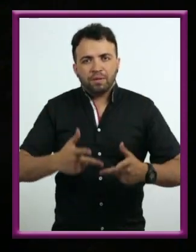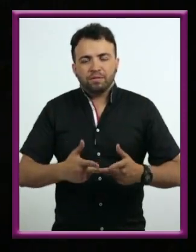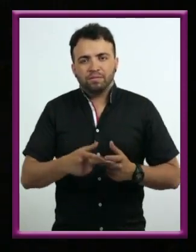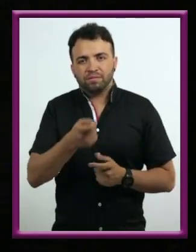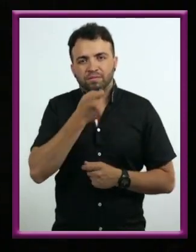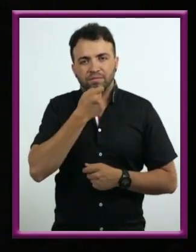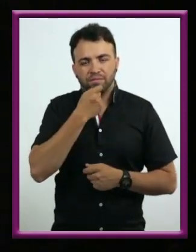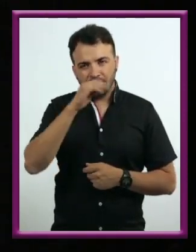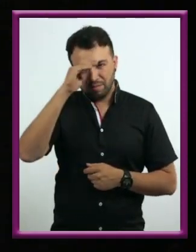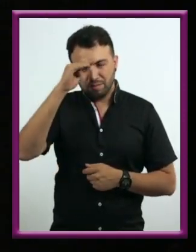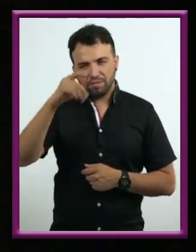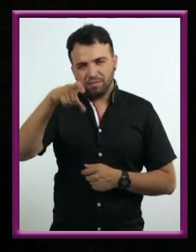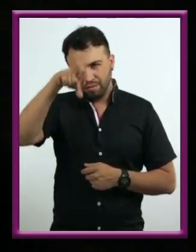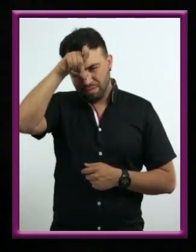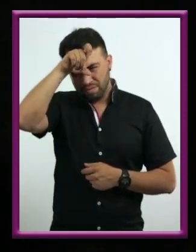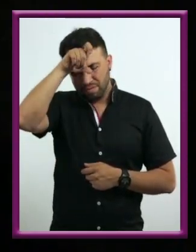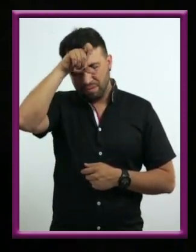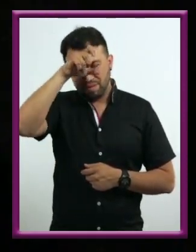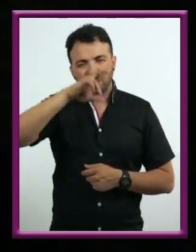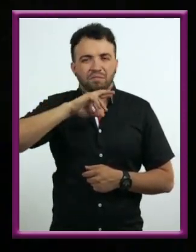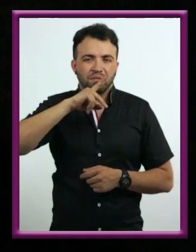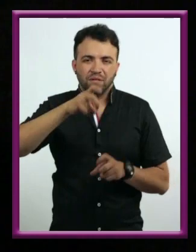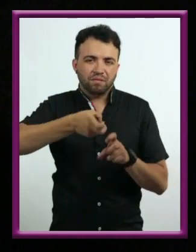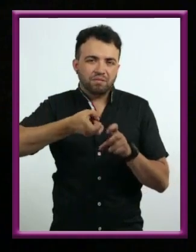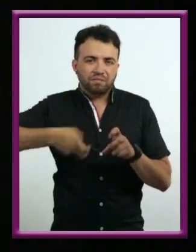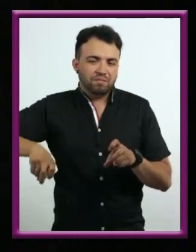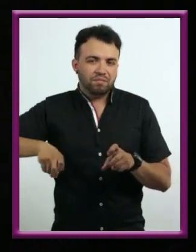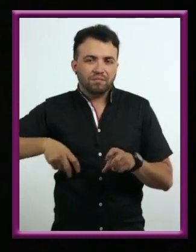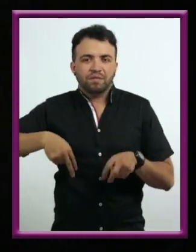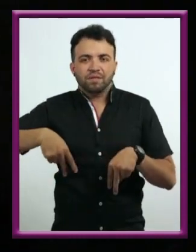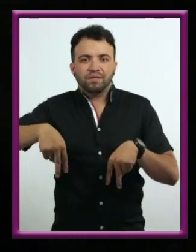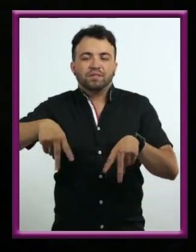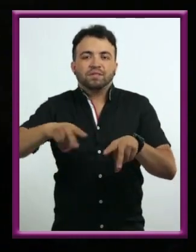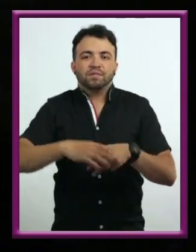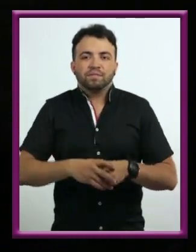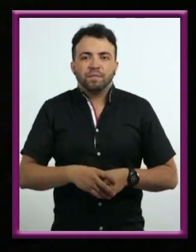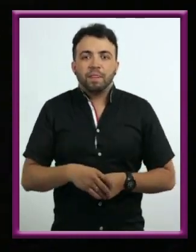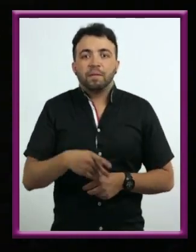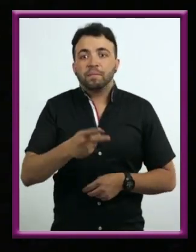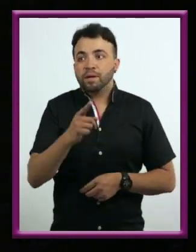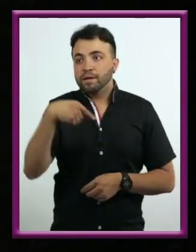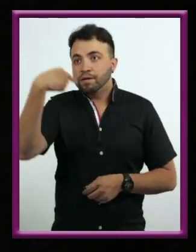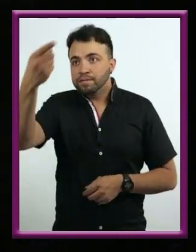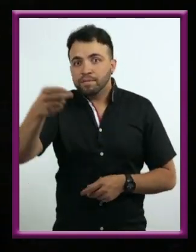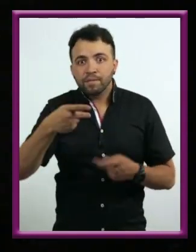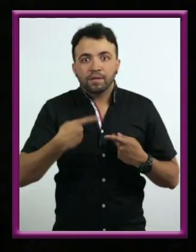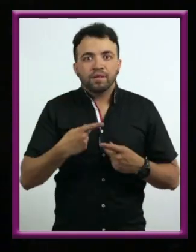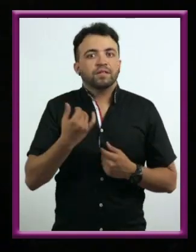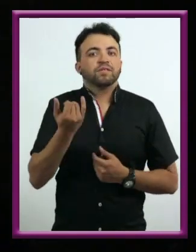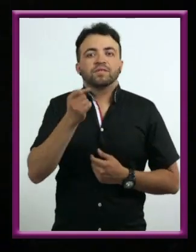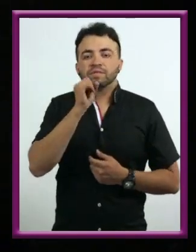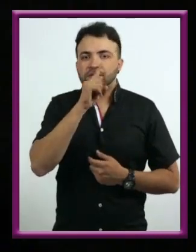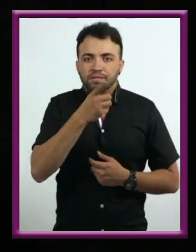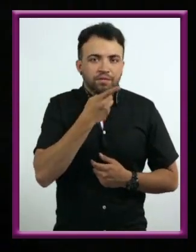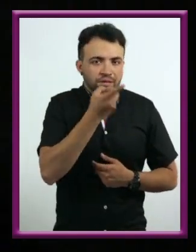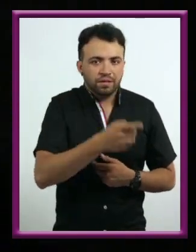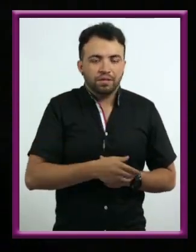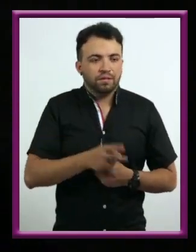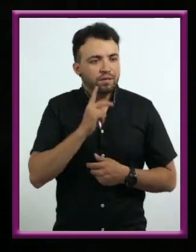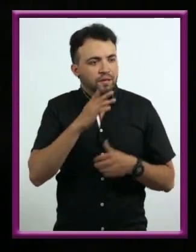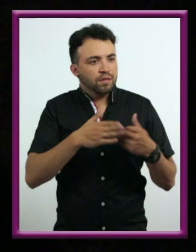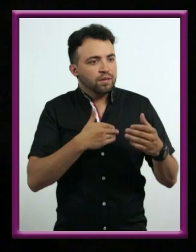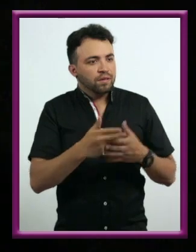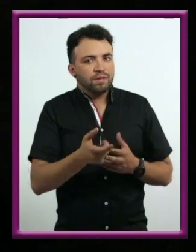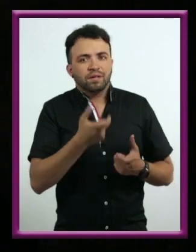se burlaron. Miren nada más esos dos, tienen la bicicleta de adorno. Se ve que están cansados de caminar y ni así se suben a la bici. Parece